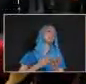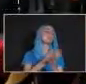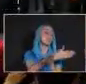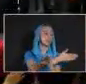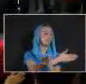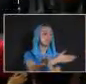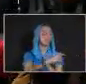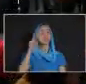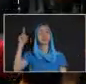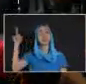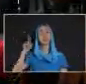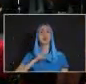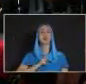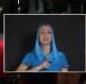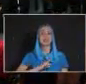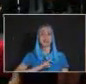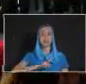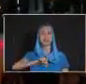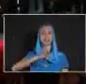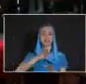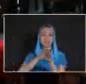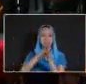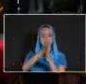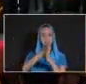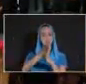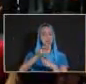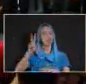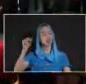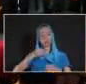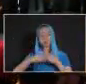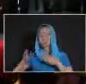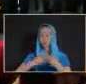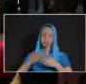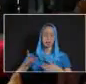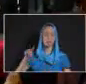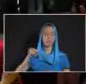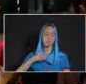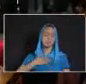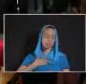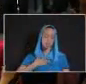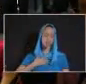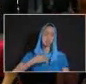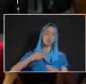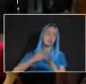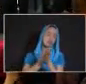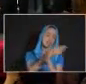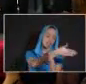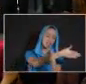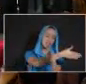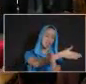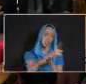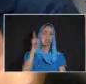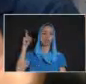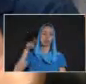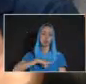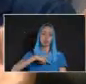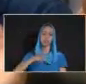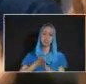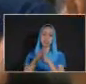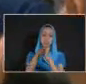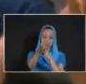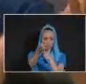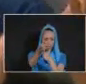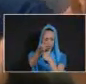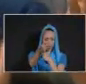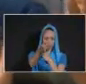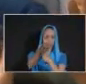permaneces fiel. A pesar de mi infidelidad, tú eres fiel. Gracias, Señor, por haber conservado a